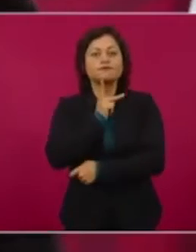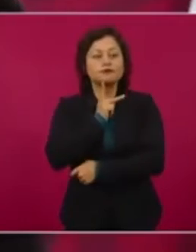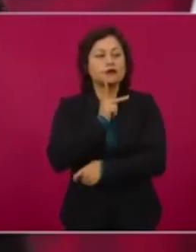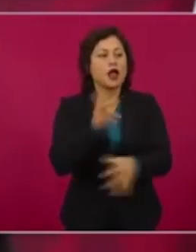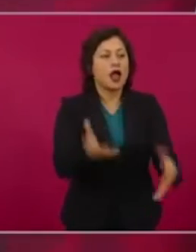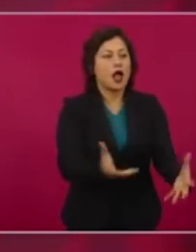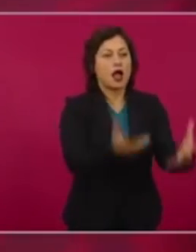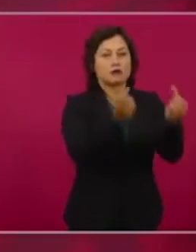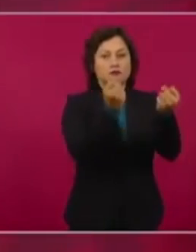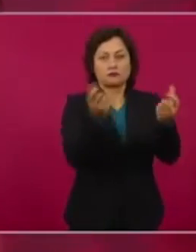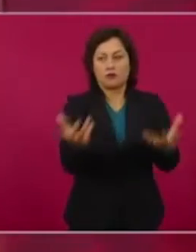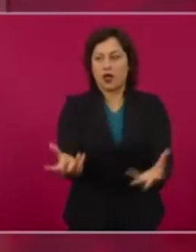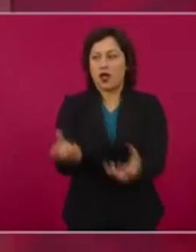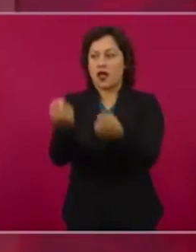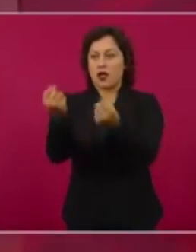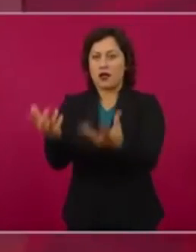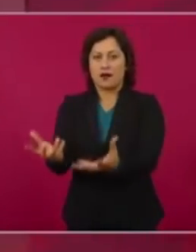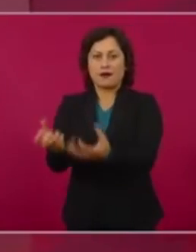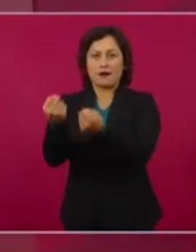que para qué construir